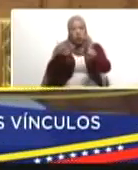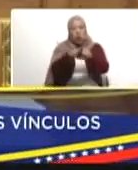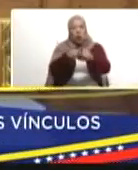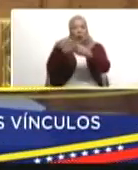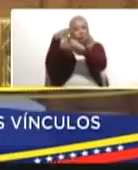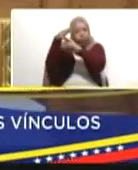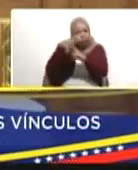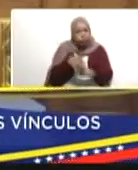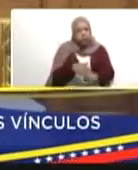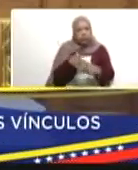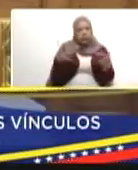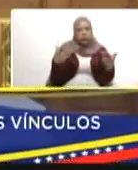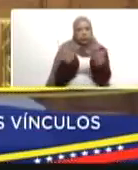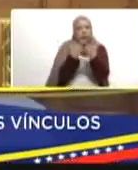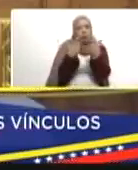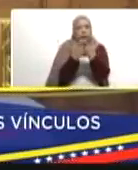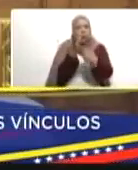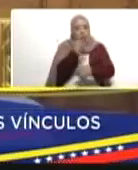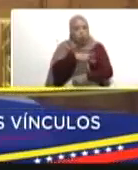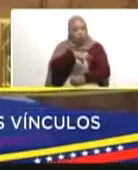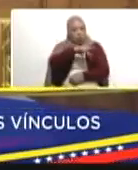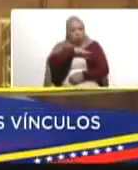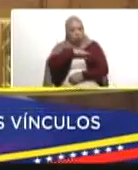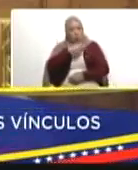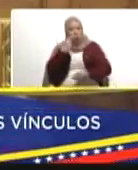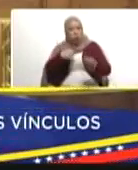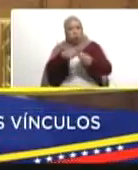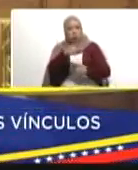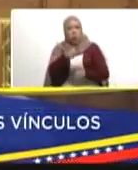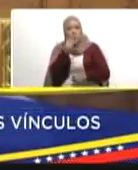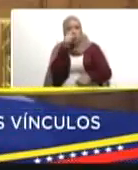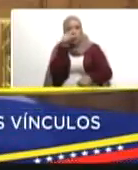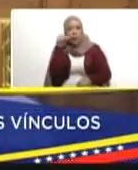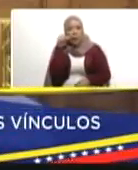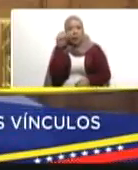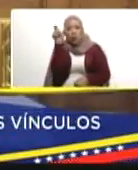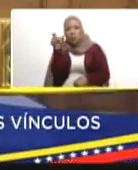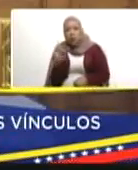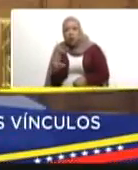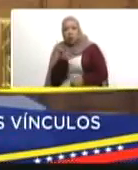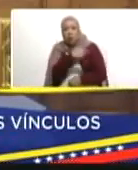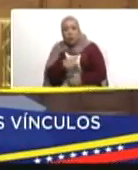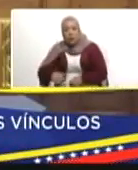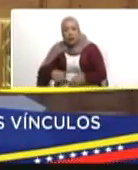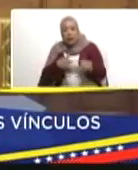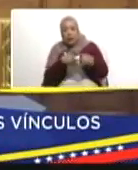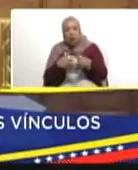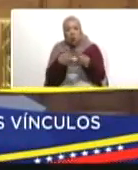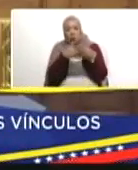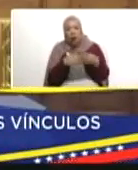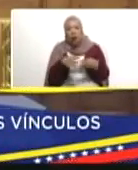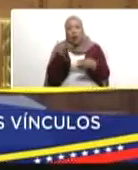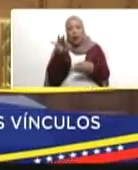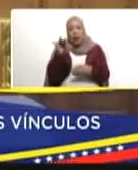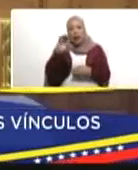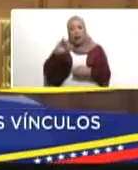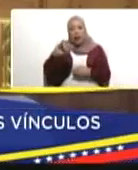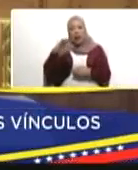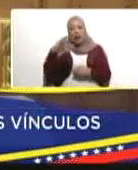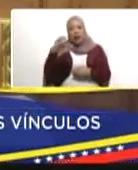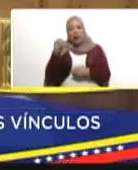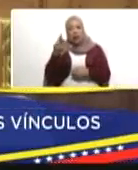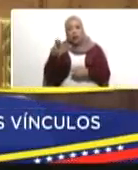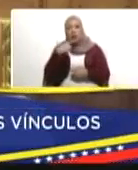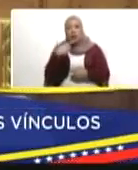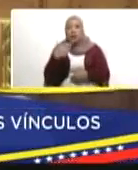falsas guerras como la guerra contra el narcotráfico declarada por Ronald rean y fracasada en América Latina como bien lo dice el presidente